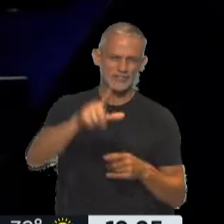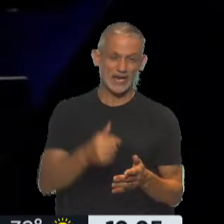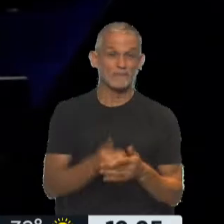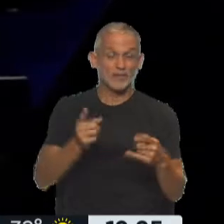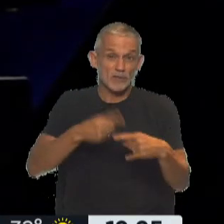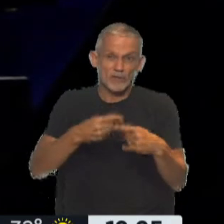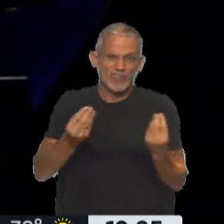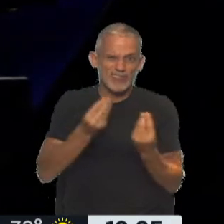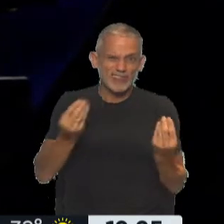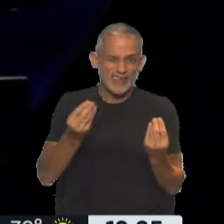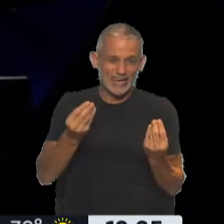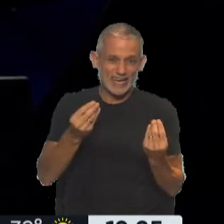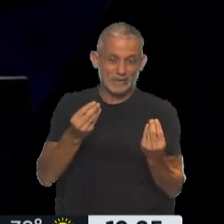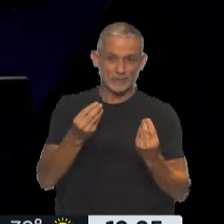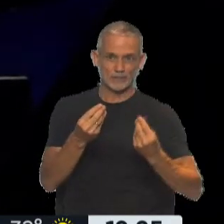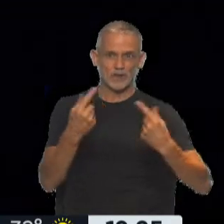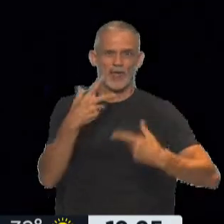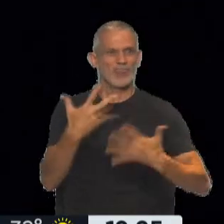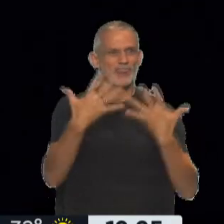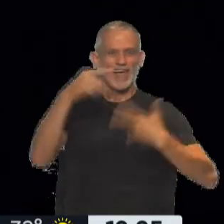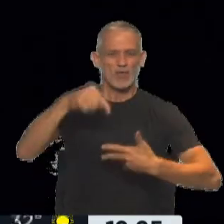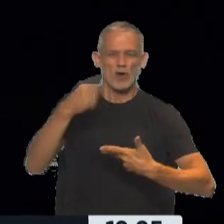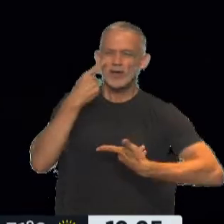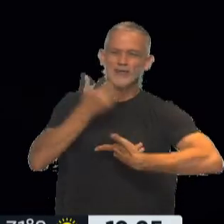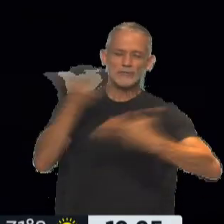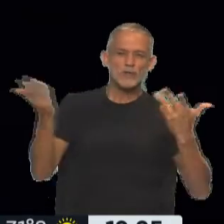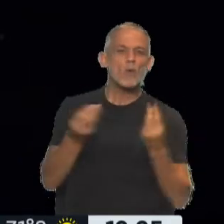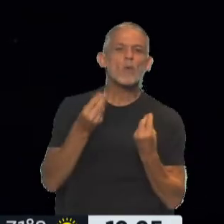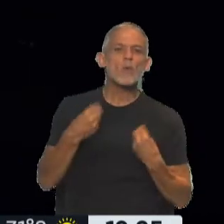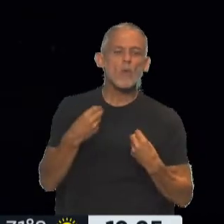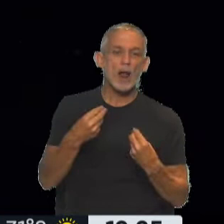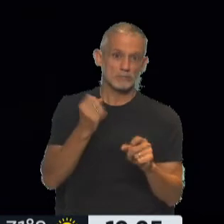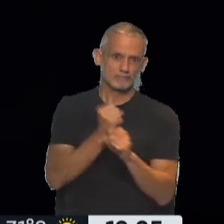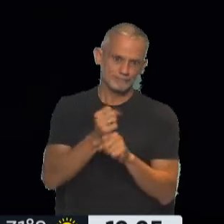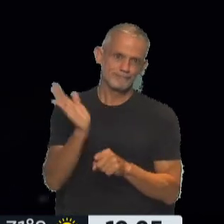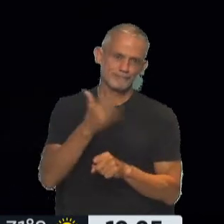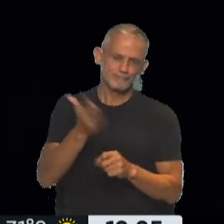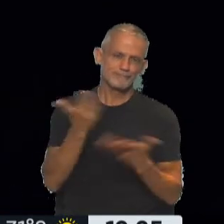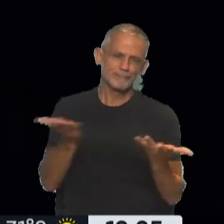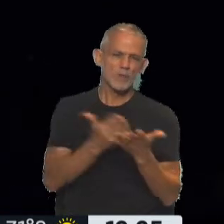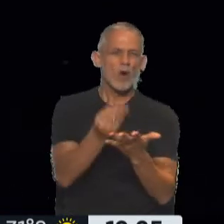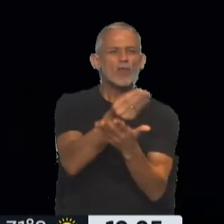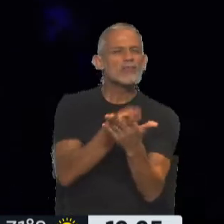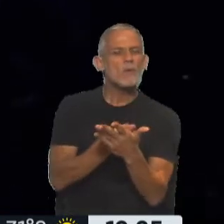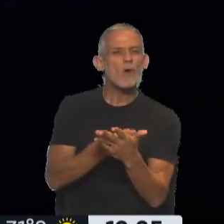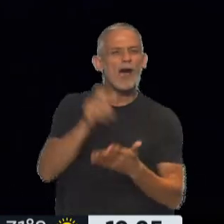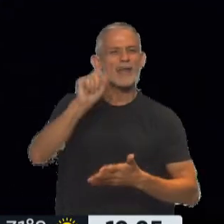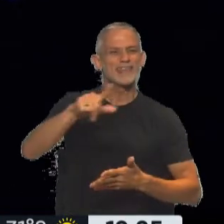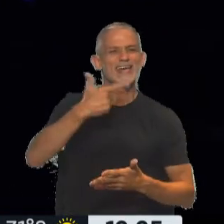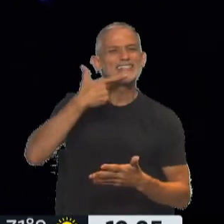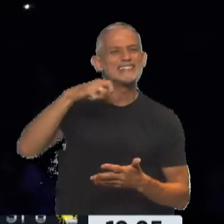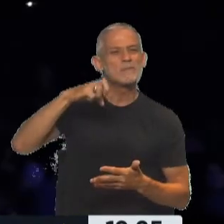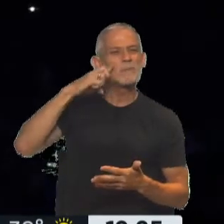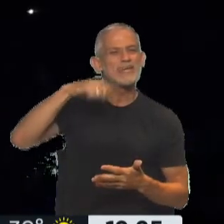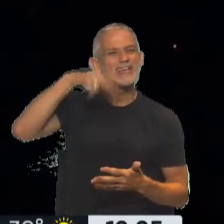en este día que se dio a conocer parte de la gran producción como dibujante, ¿no?, como ilustrador,